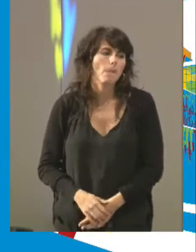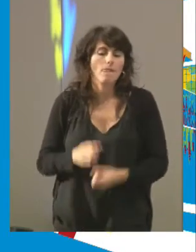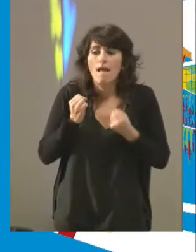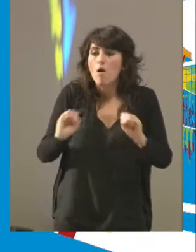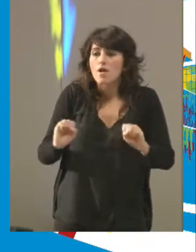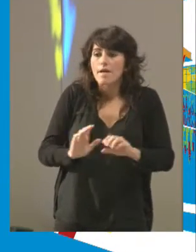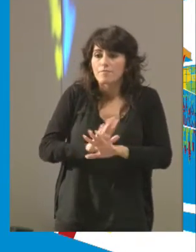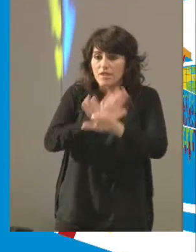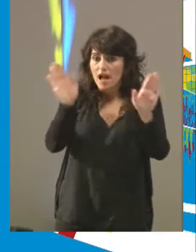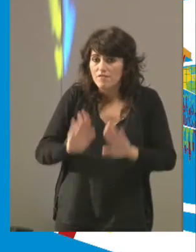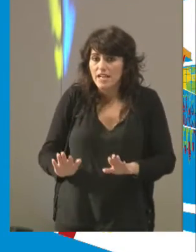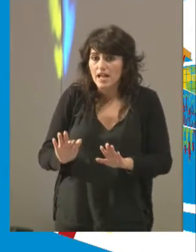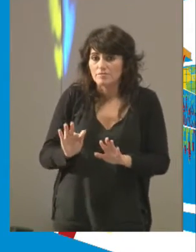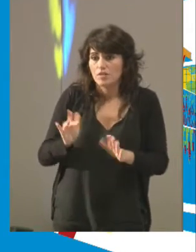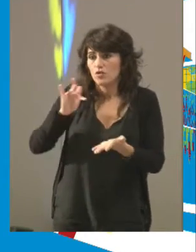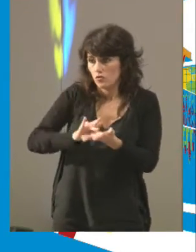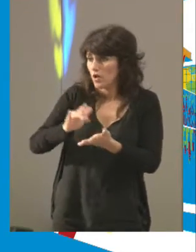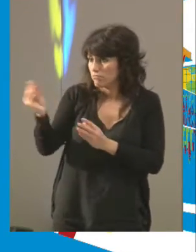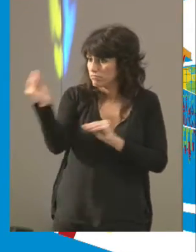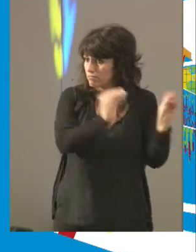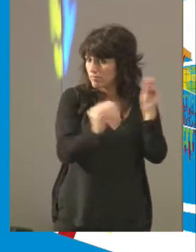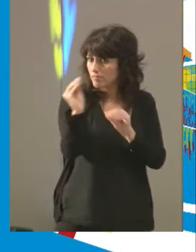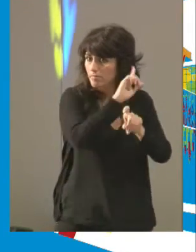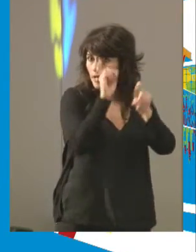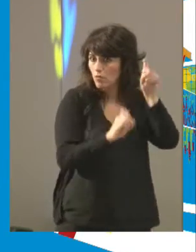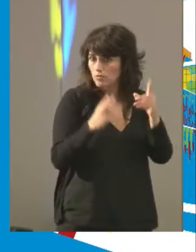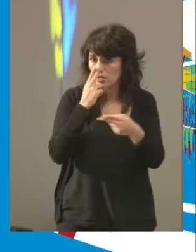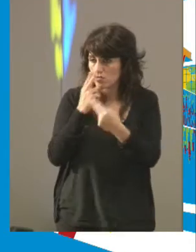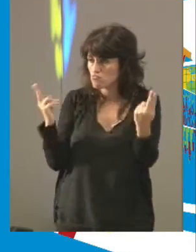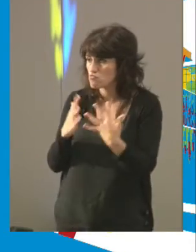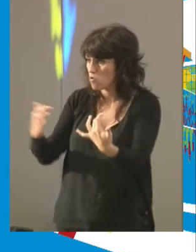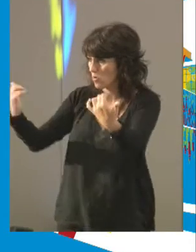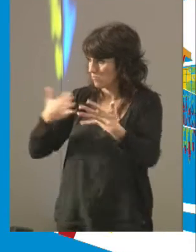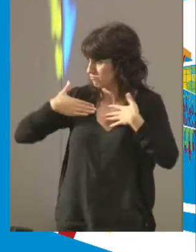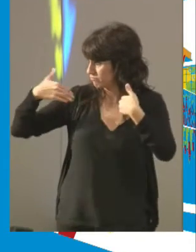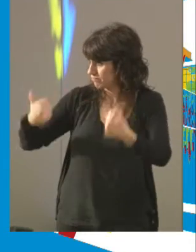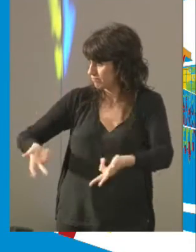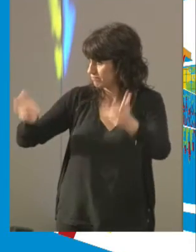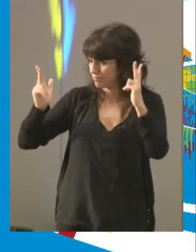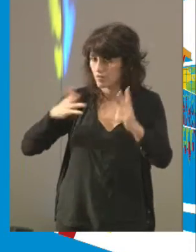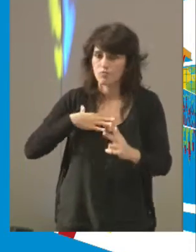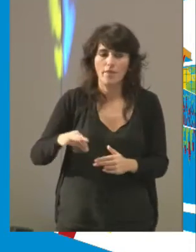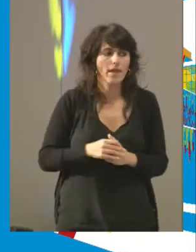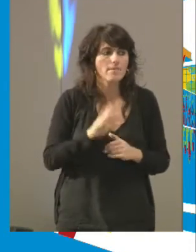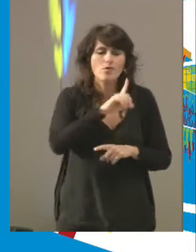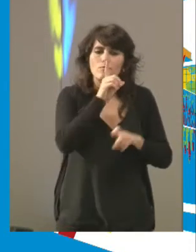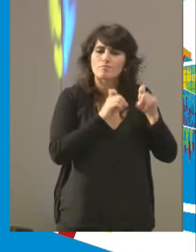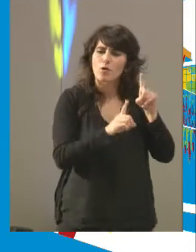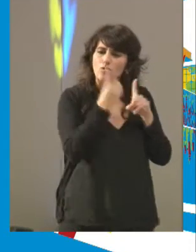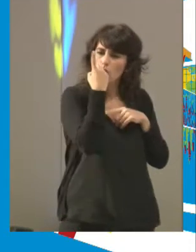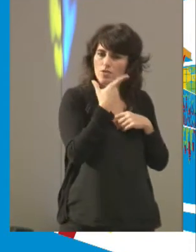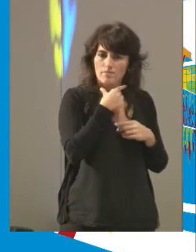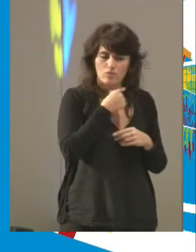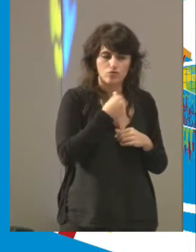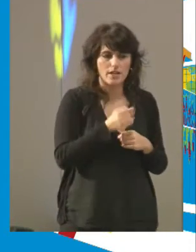Aunque al final tendremos un turno de preguntas en el que el público podrá hacer las que desee, sí me gustaría hacer una pregunta en concreto a